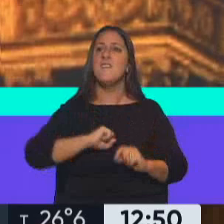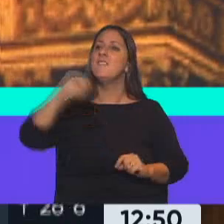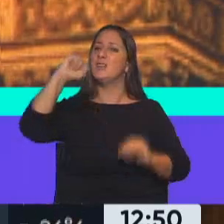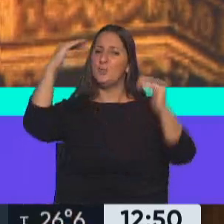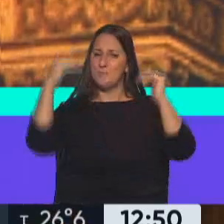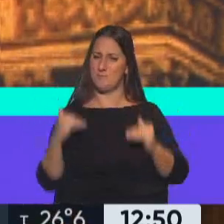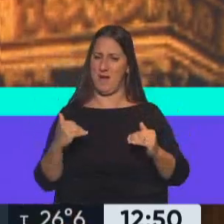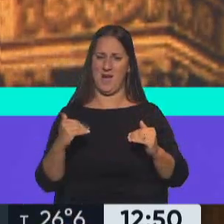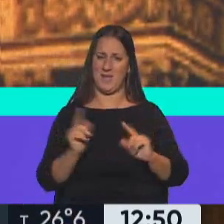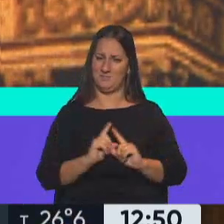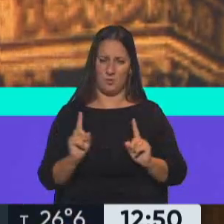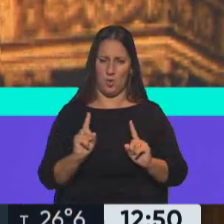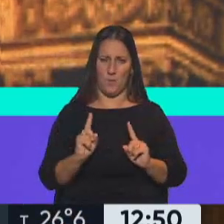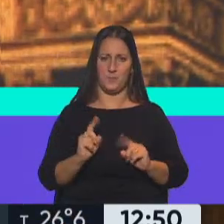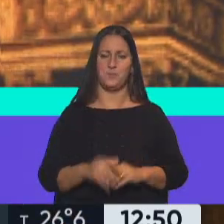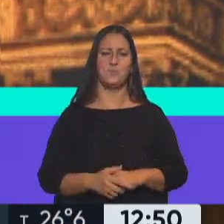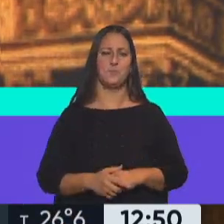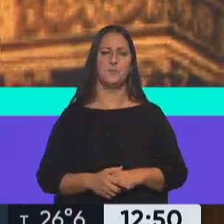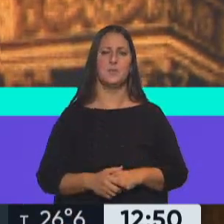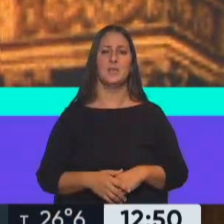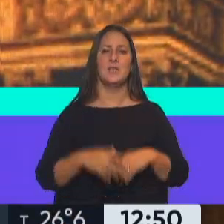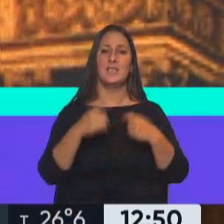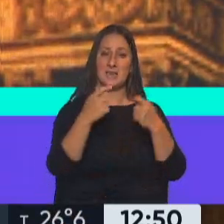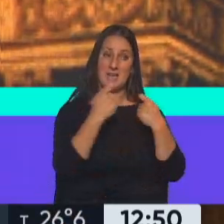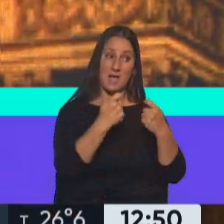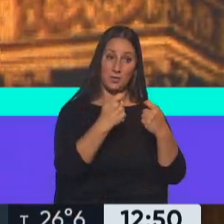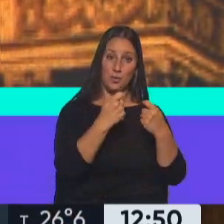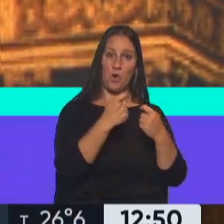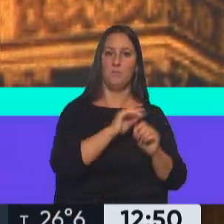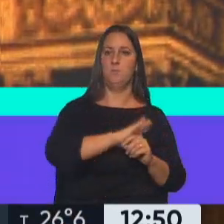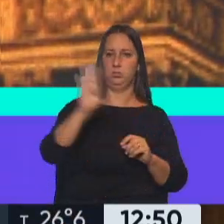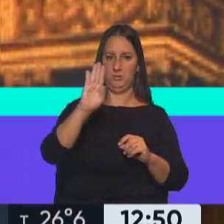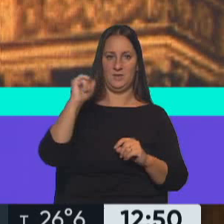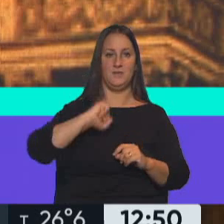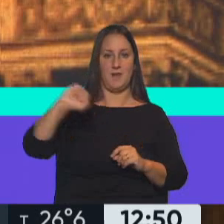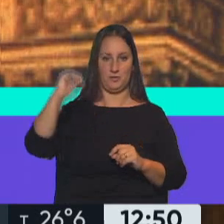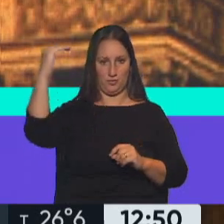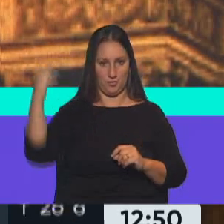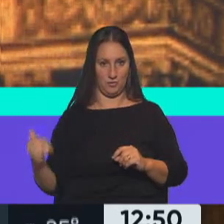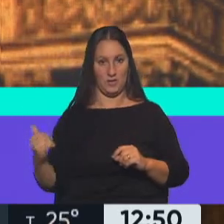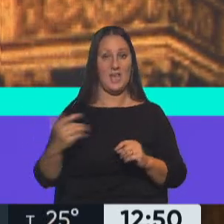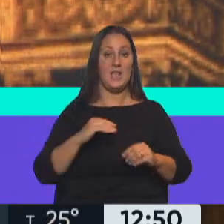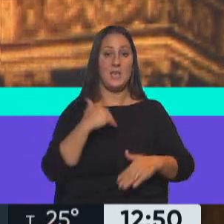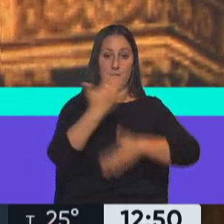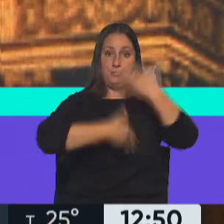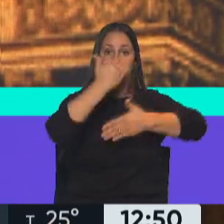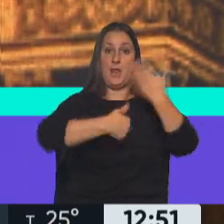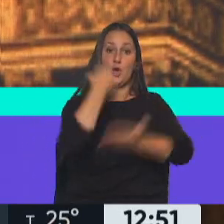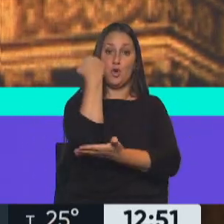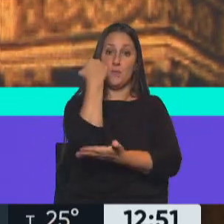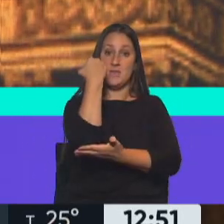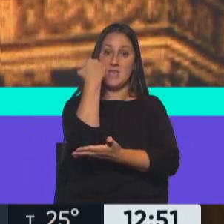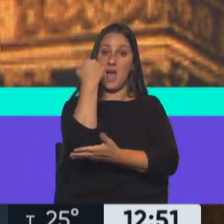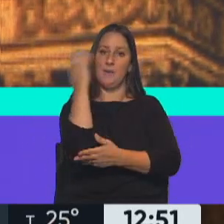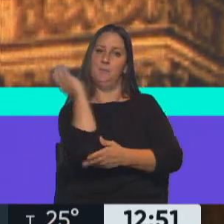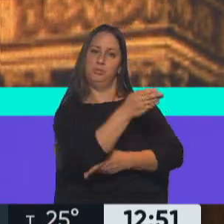pero más allá de eso, el gasto le tiene que ganar a la inflación y el crecimiento económico le tiene que ganar al gasto en